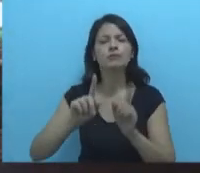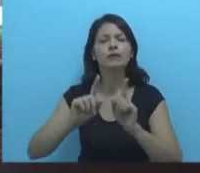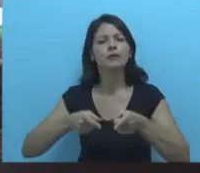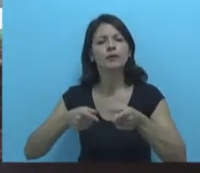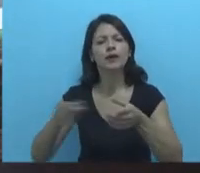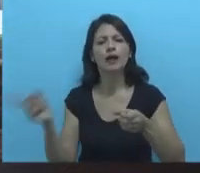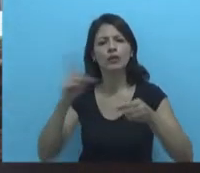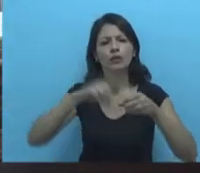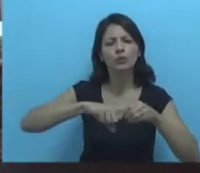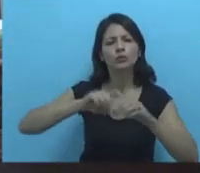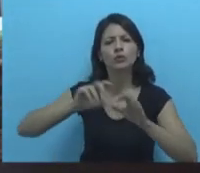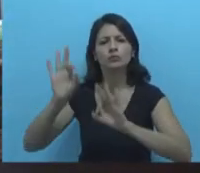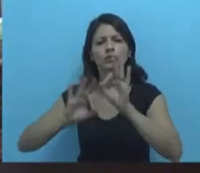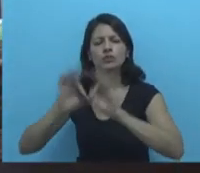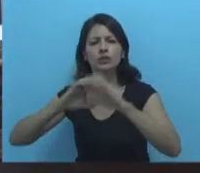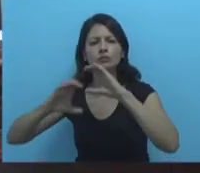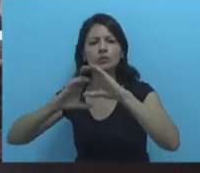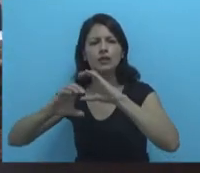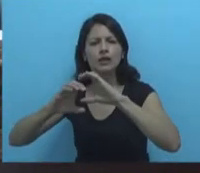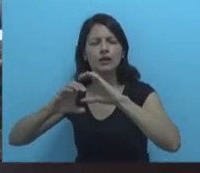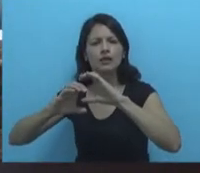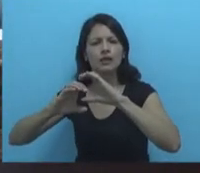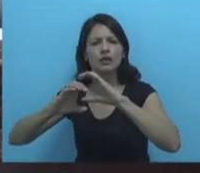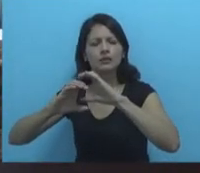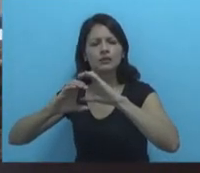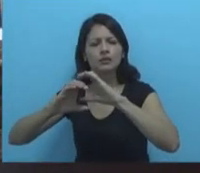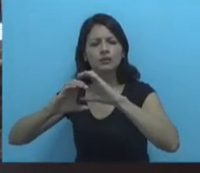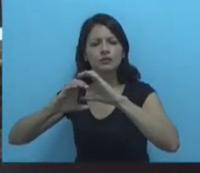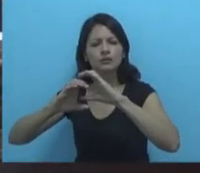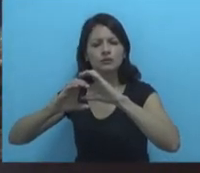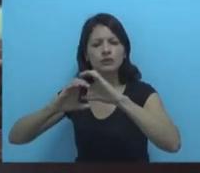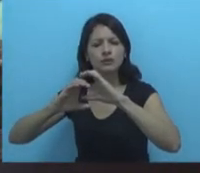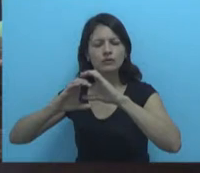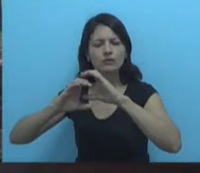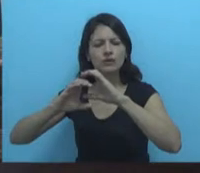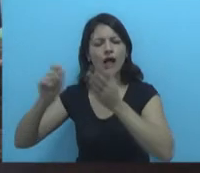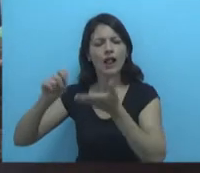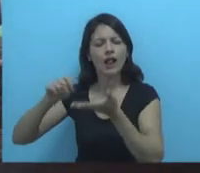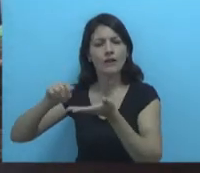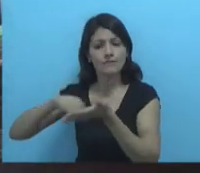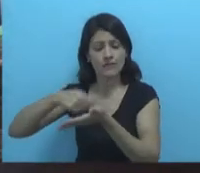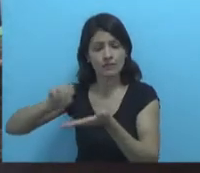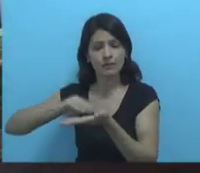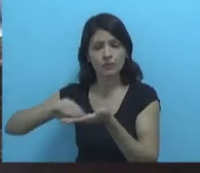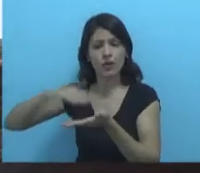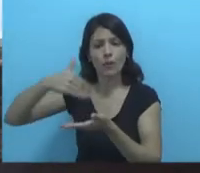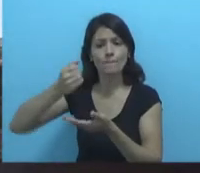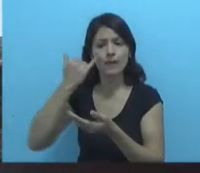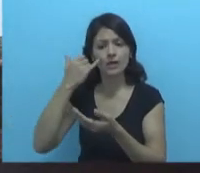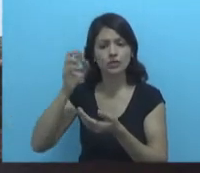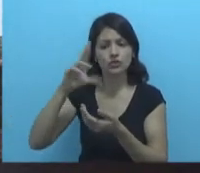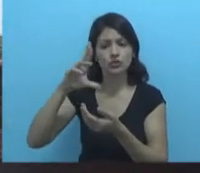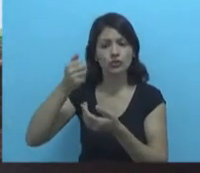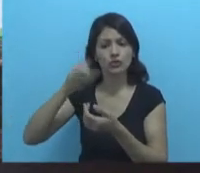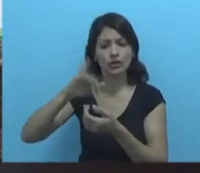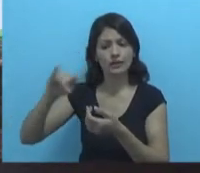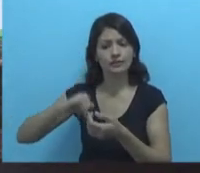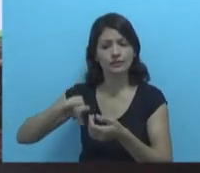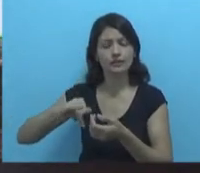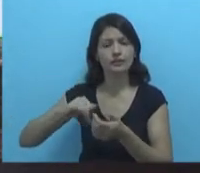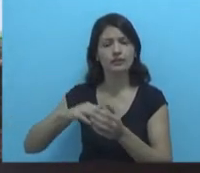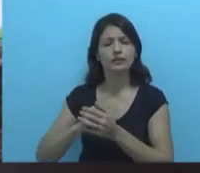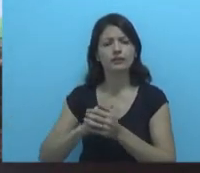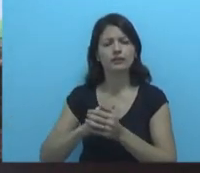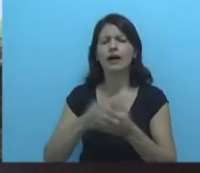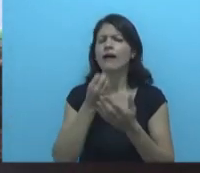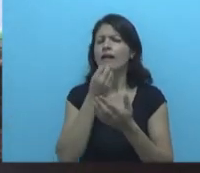lleva adjunto un proyecto de comunicación que dio ingreso, acordado en labor parlamentaria, al diputado Mayoraz, por el cual esta